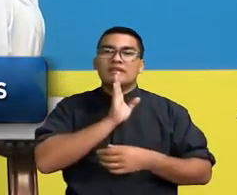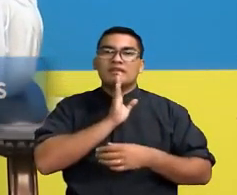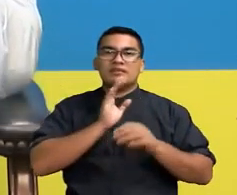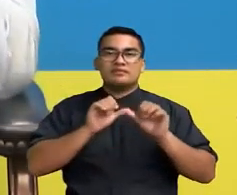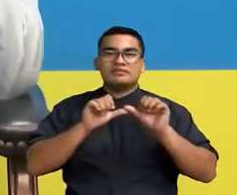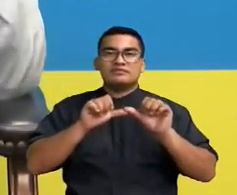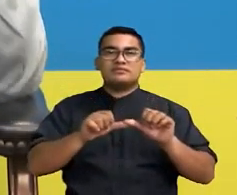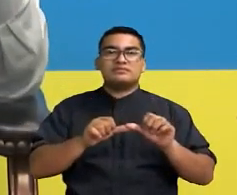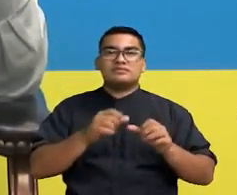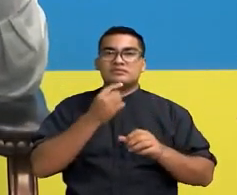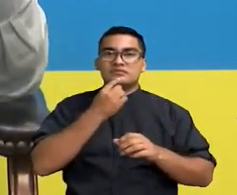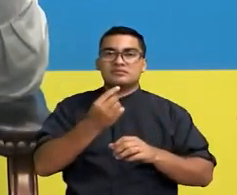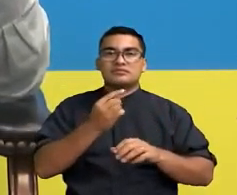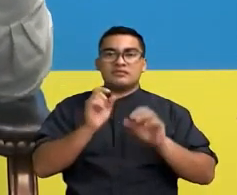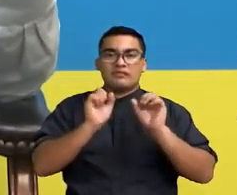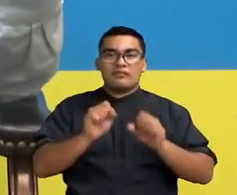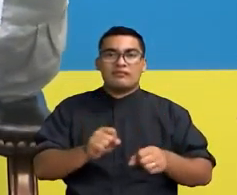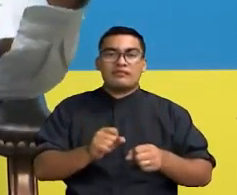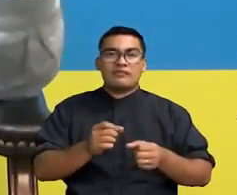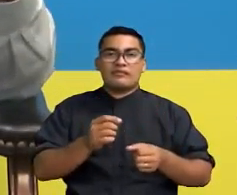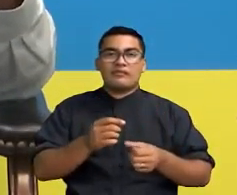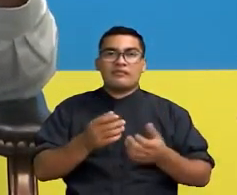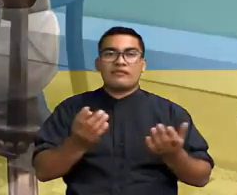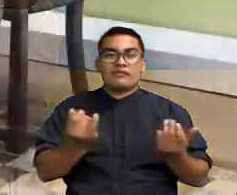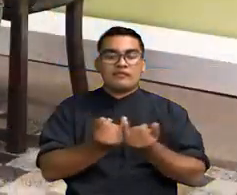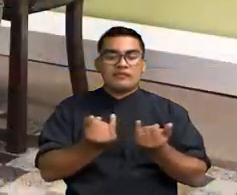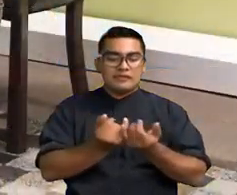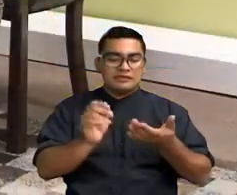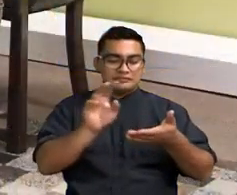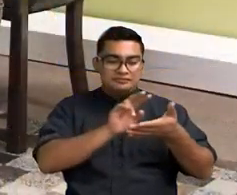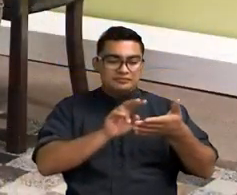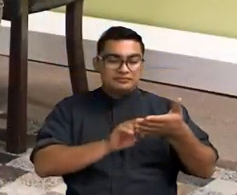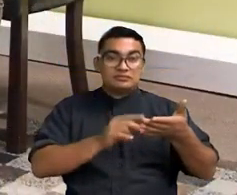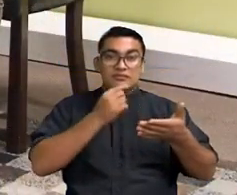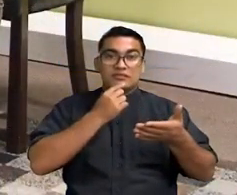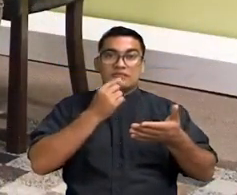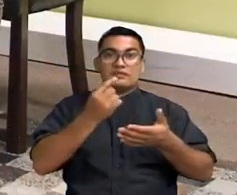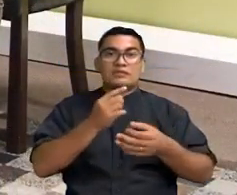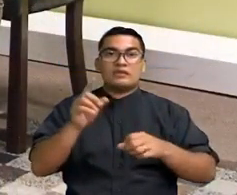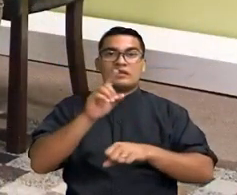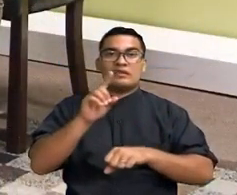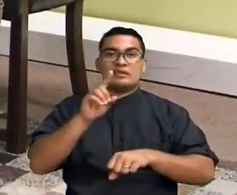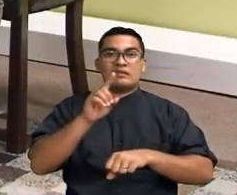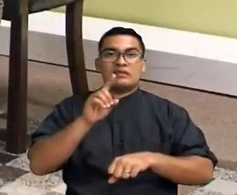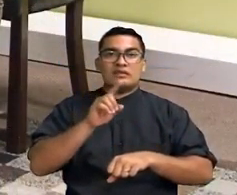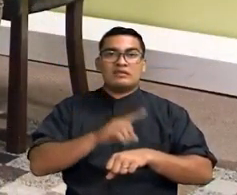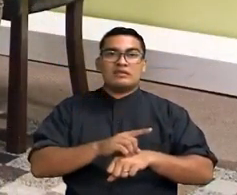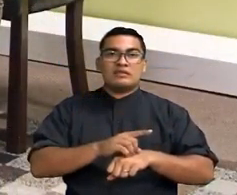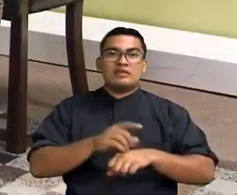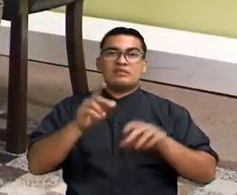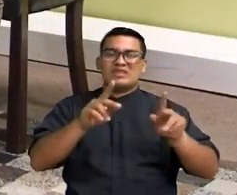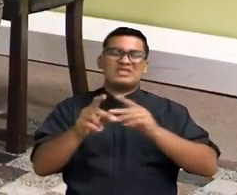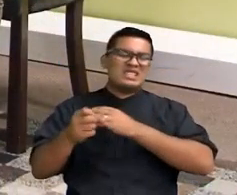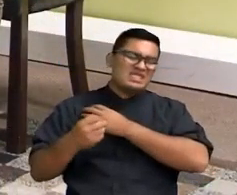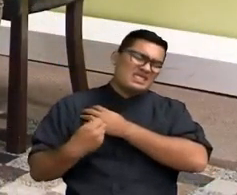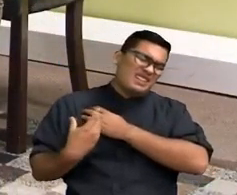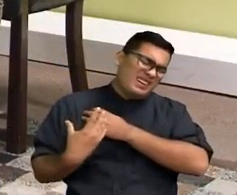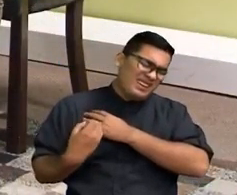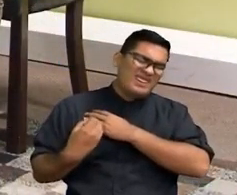que se puede diagnosticar. Yo estaba leyendo de que, por ejemplo, los médicos con solo las quejas del paciente...